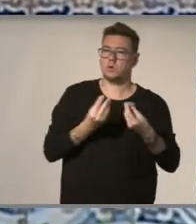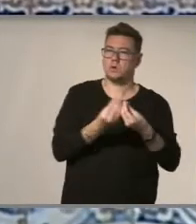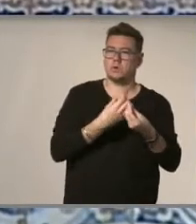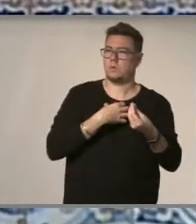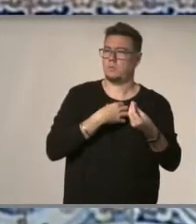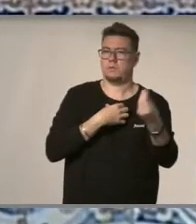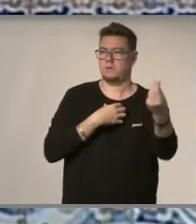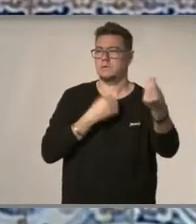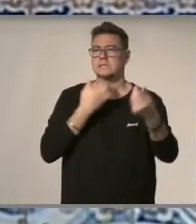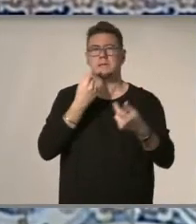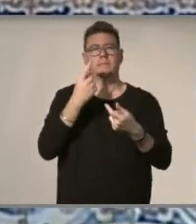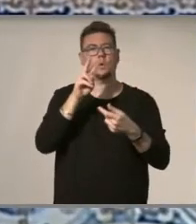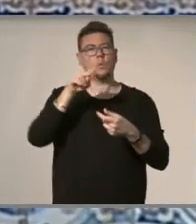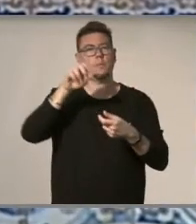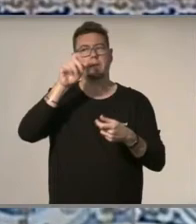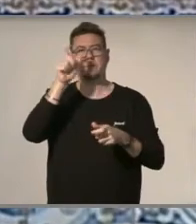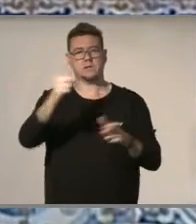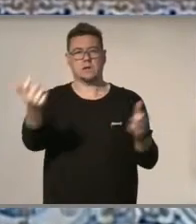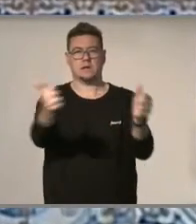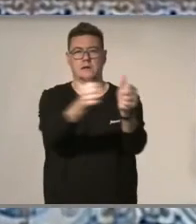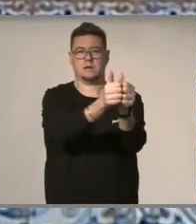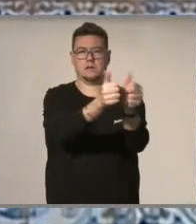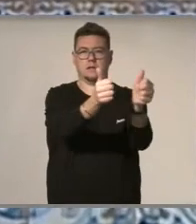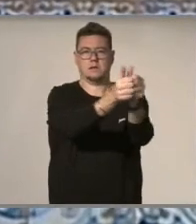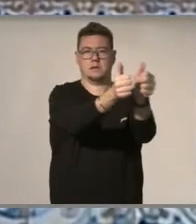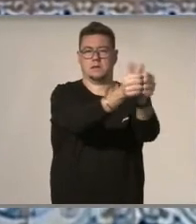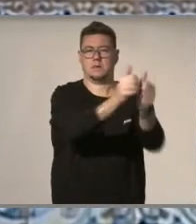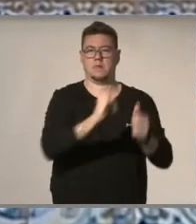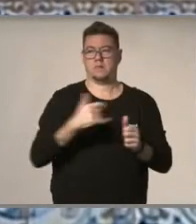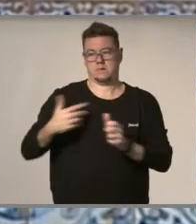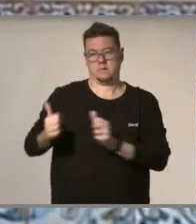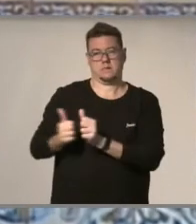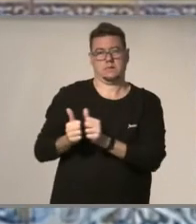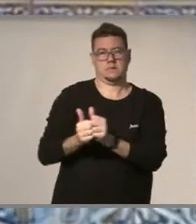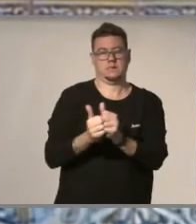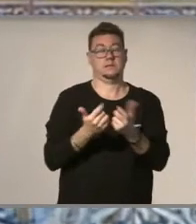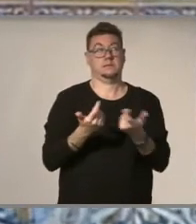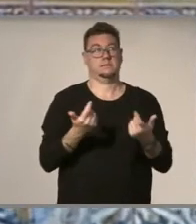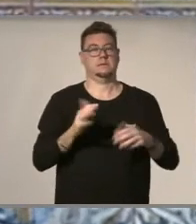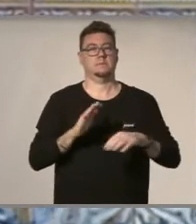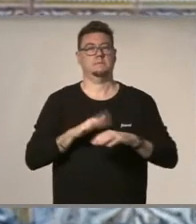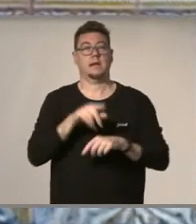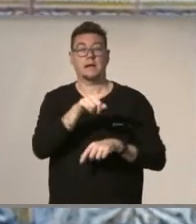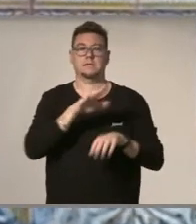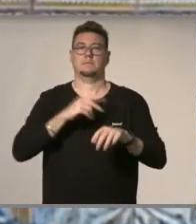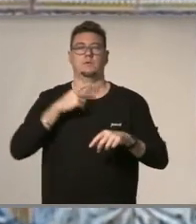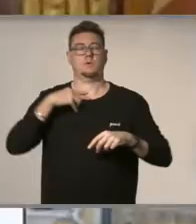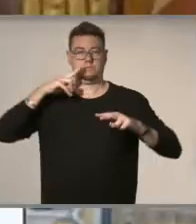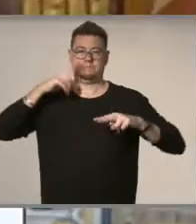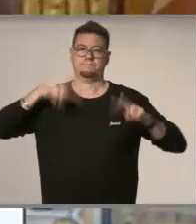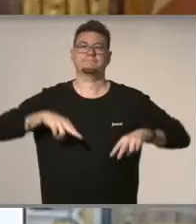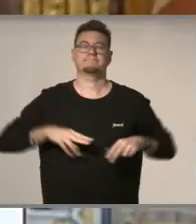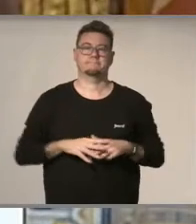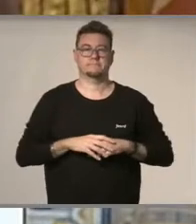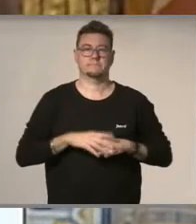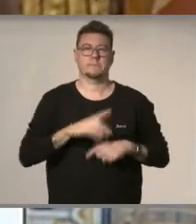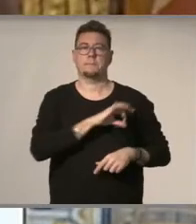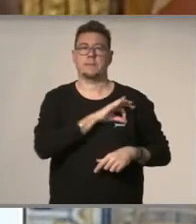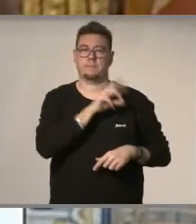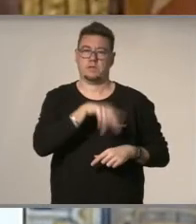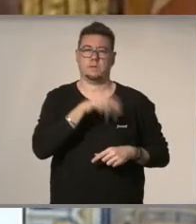un hombre o una mujer de la UME y de las Fuerzas Armadas a su lado. Para ellos también ese reconocimiento y ese